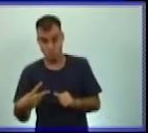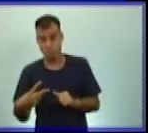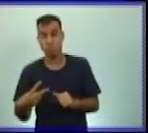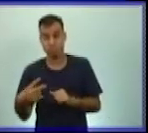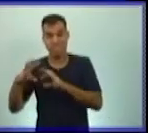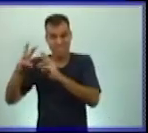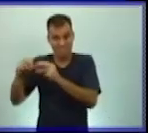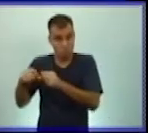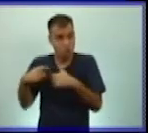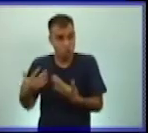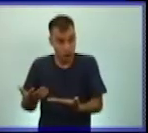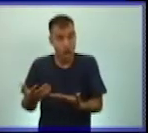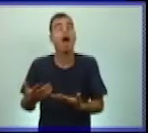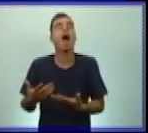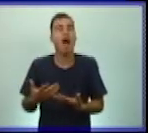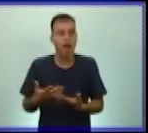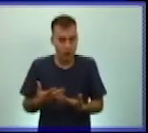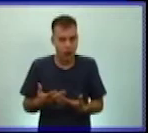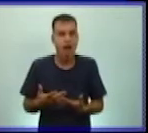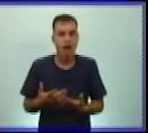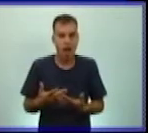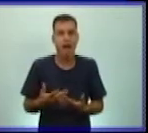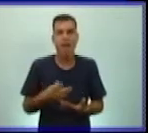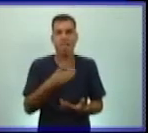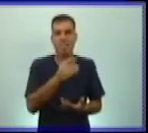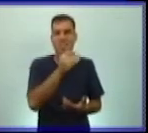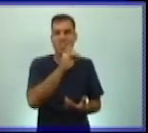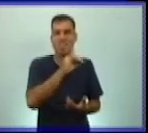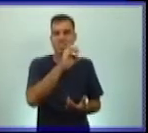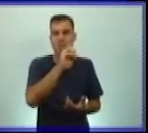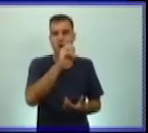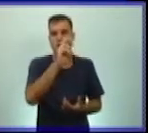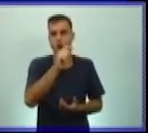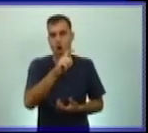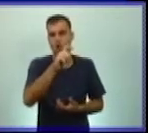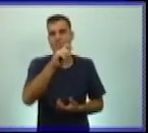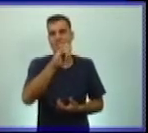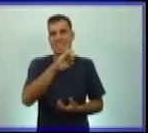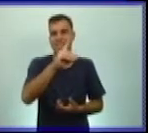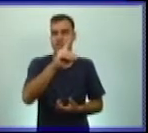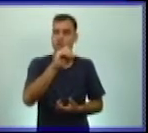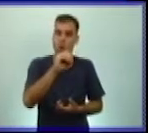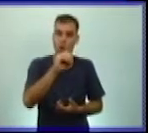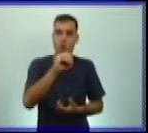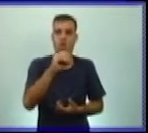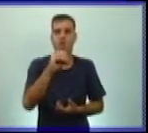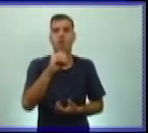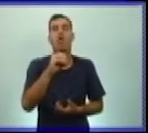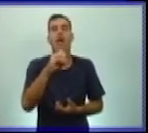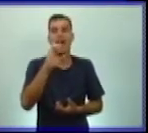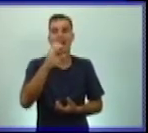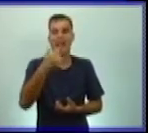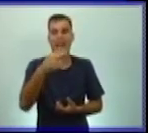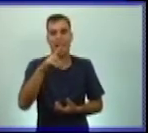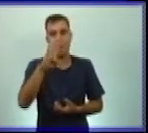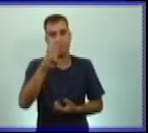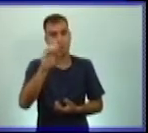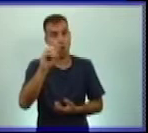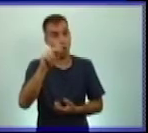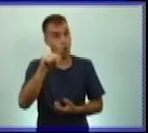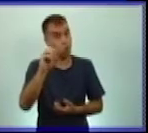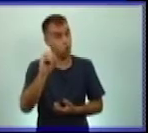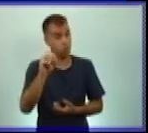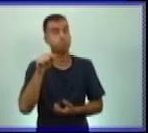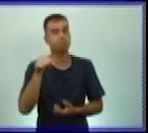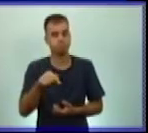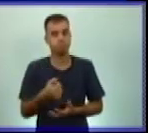obtiene dióxido de carbono y vapor de agua. Esta es otra propiedad química del